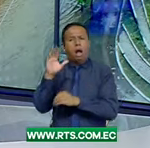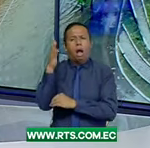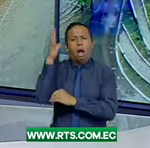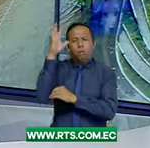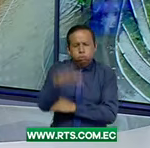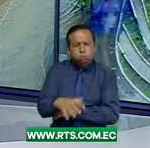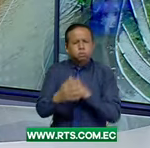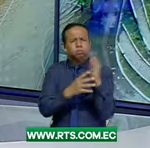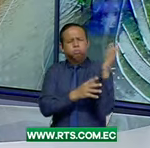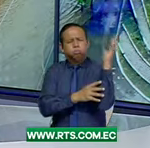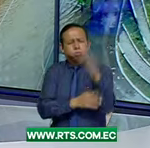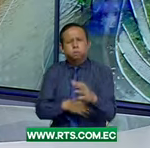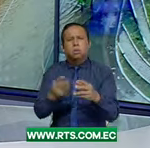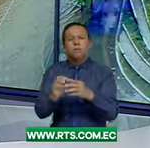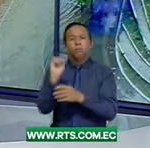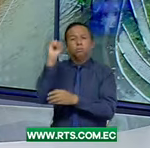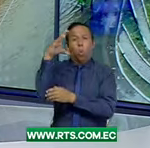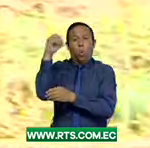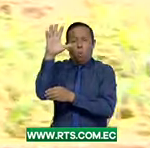con los detalles.